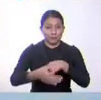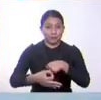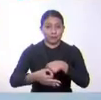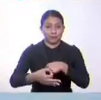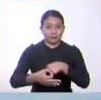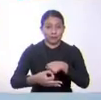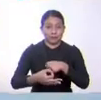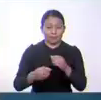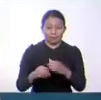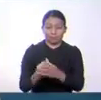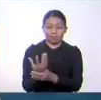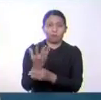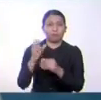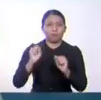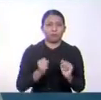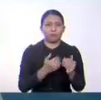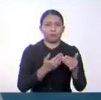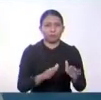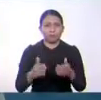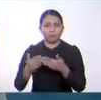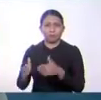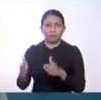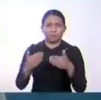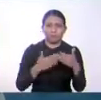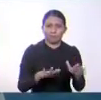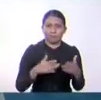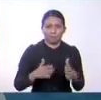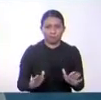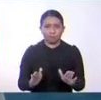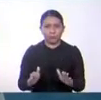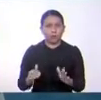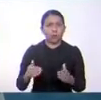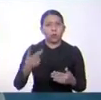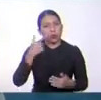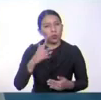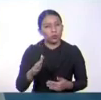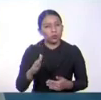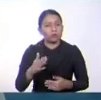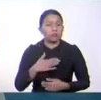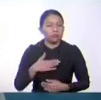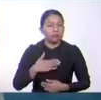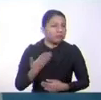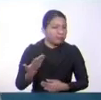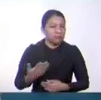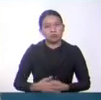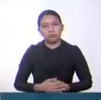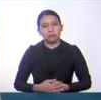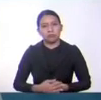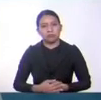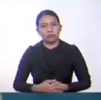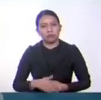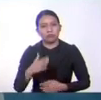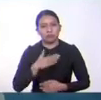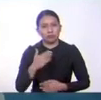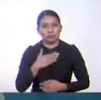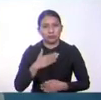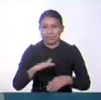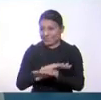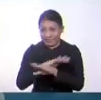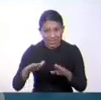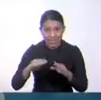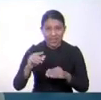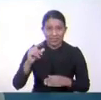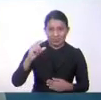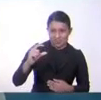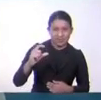de desdiferenciarse, es decir, de regresar de su forma final, por decirlo